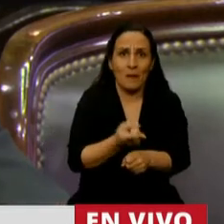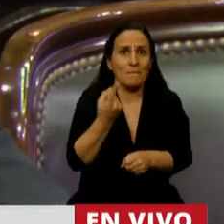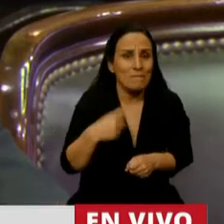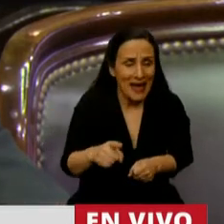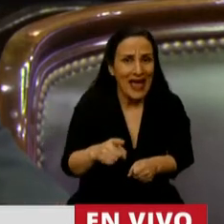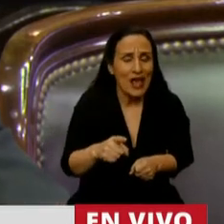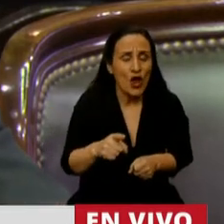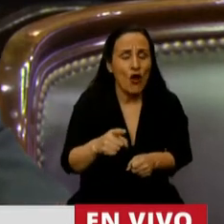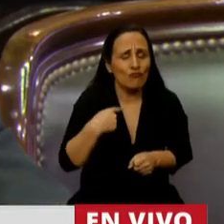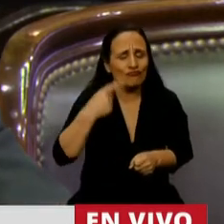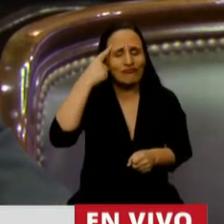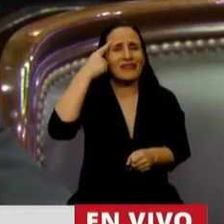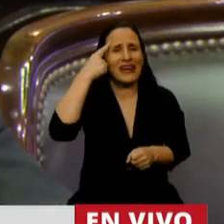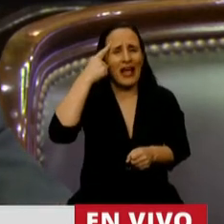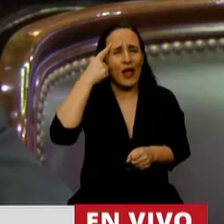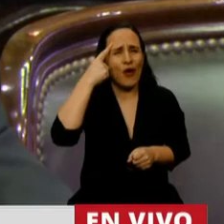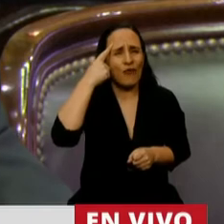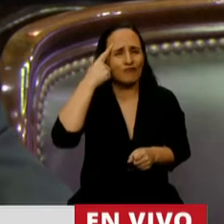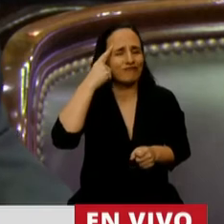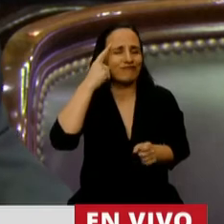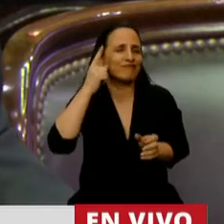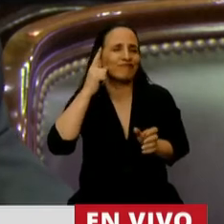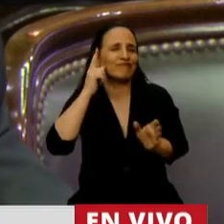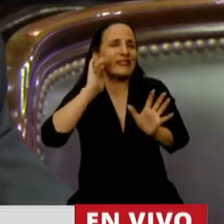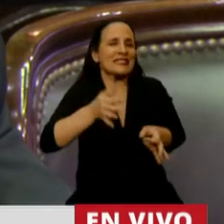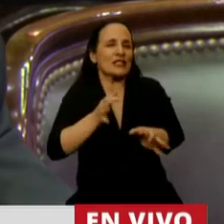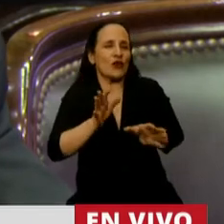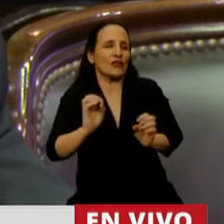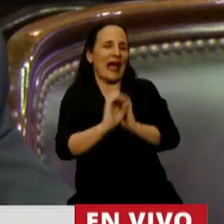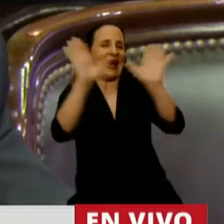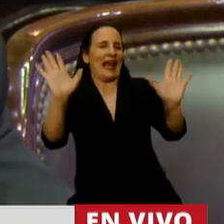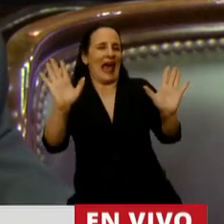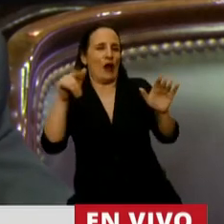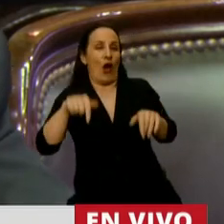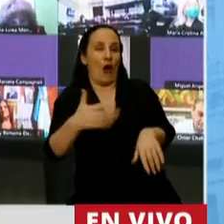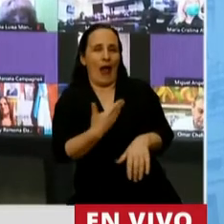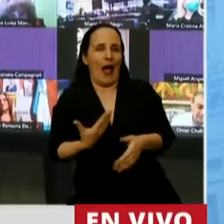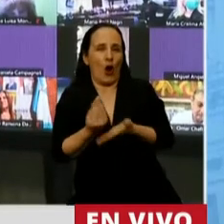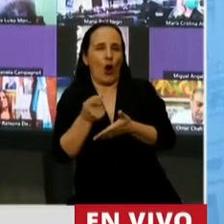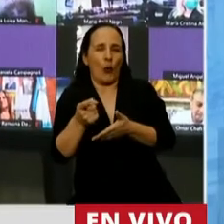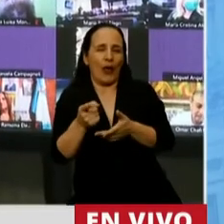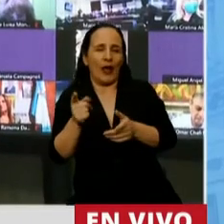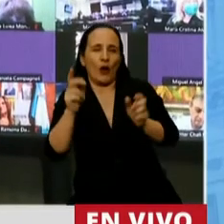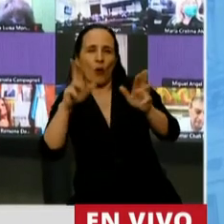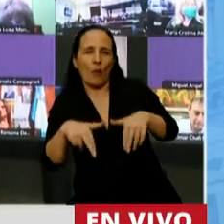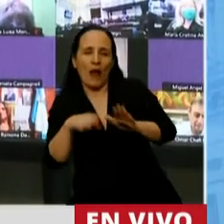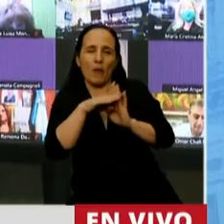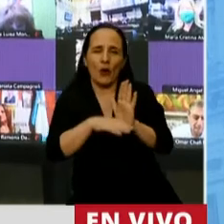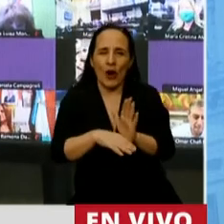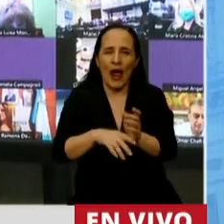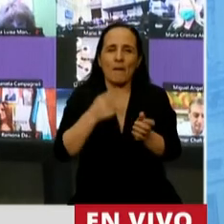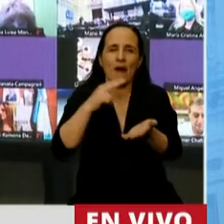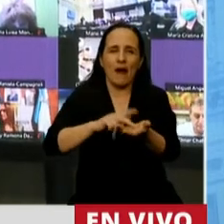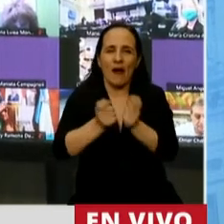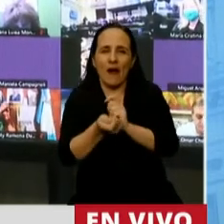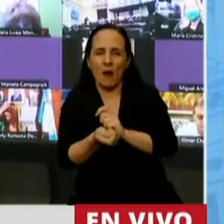presidente, creo que queda claro que si ahora el gobierno está discutiendo la elaboración de un programa de reforma